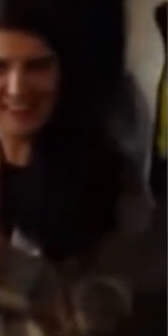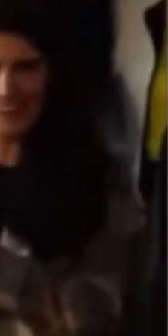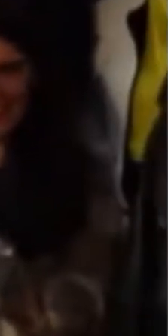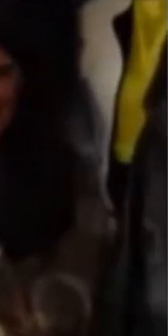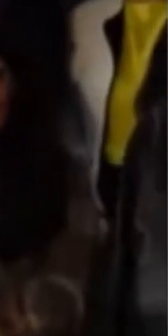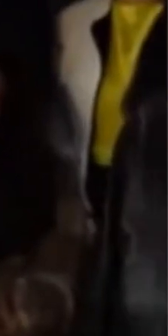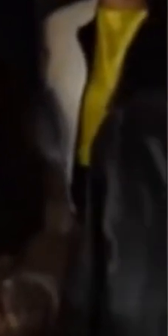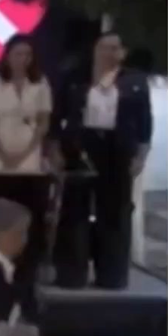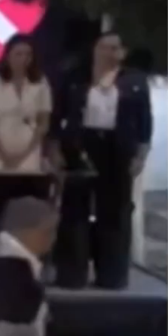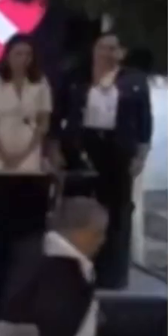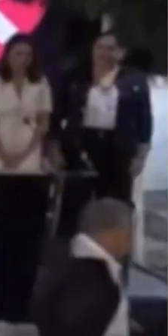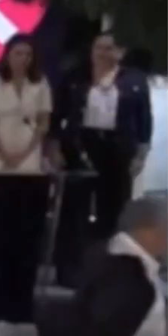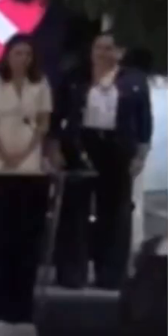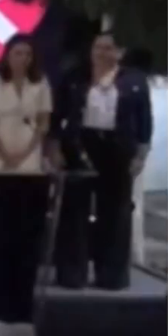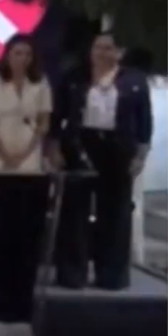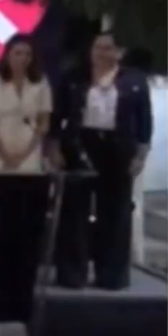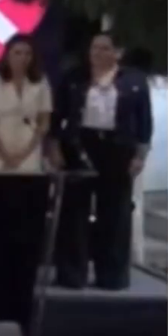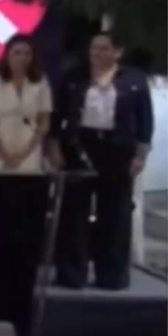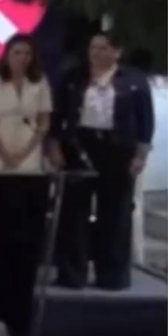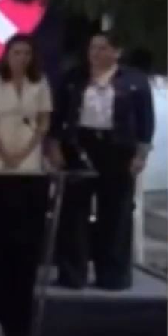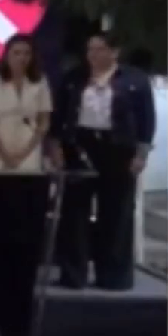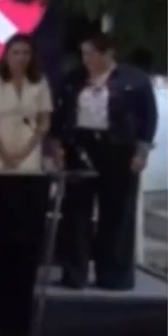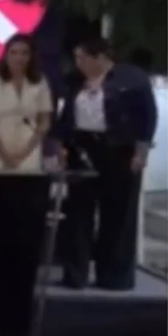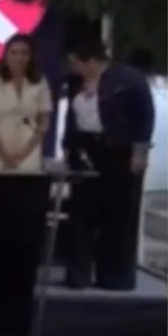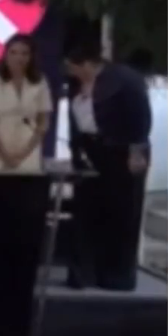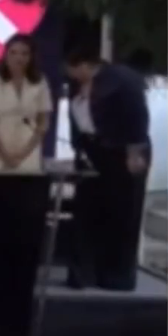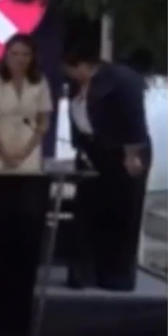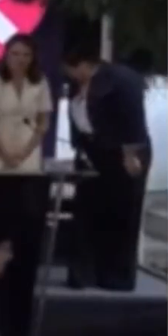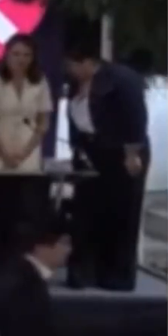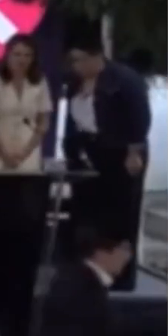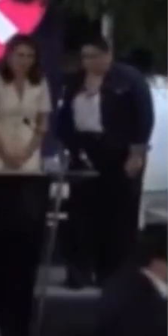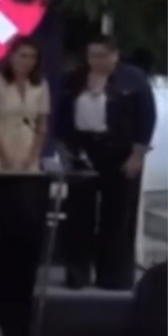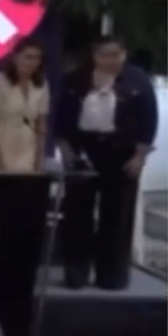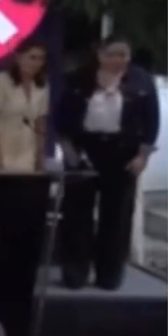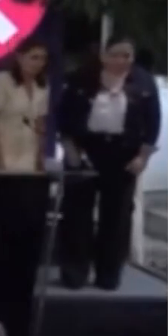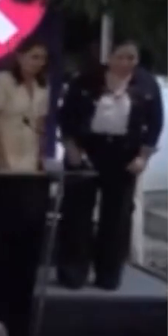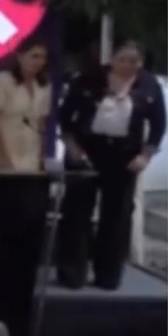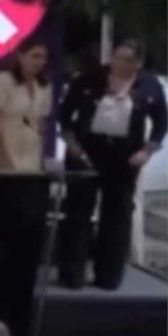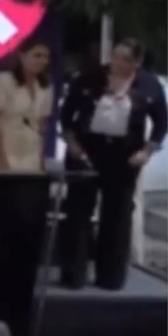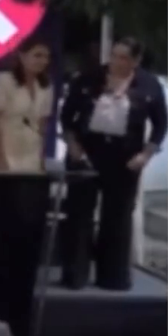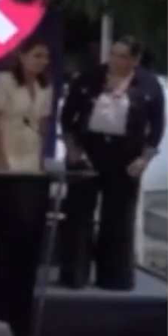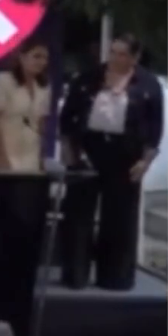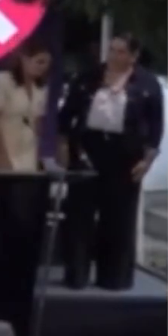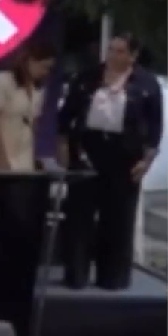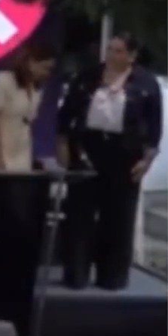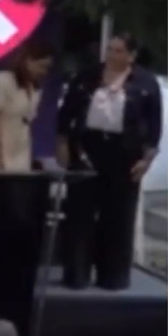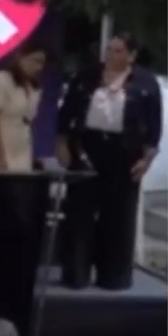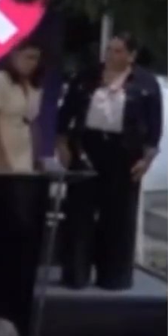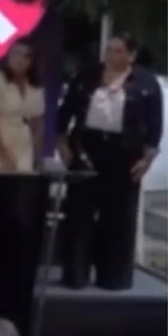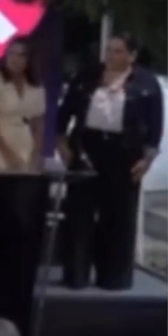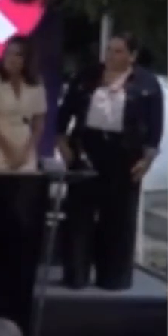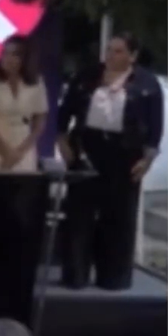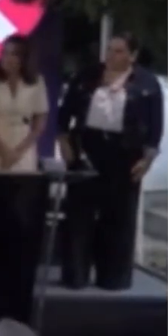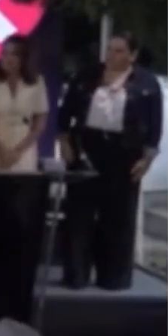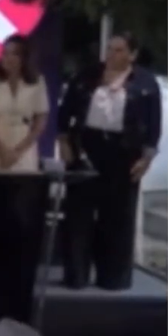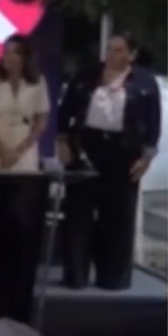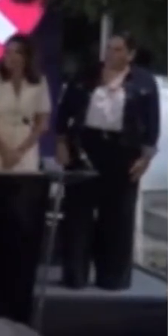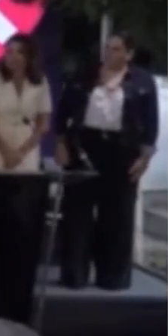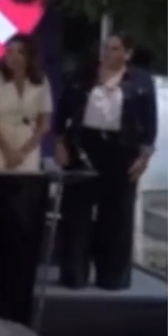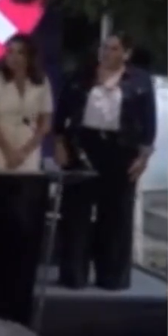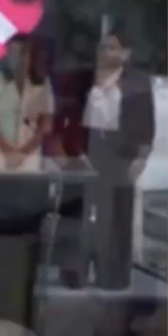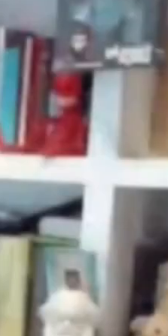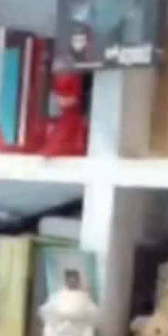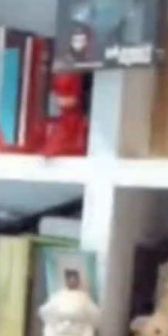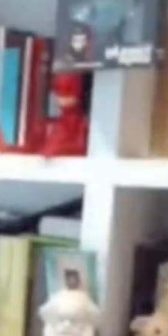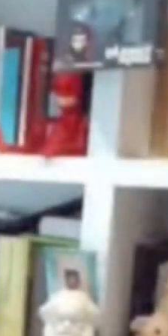que además es el Moreira malo. Imagínate cómo está la cosa, que este Moreira es el Moreira malo. El Moreira y los Moreira en general,